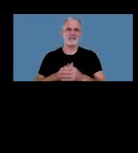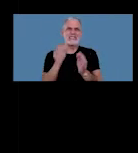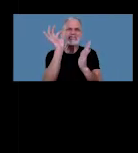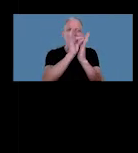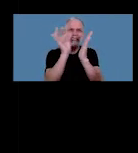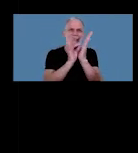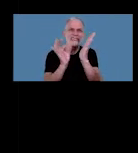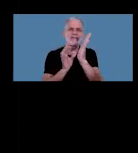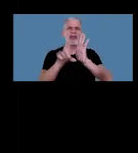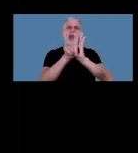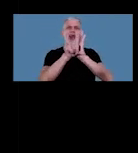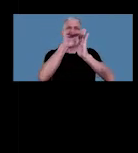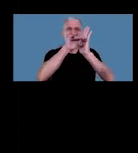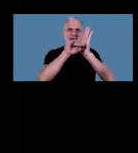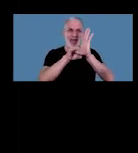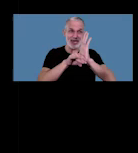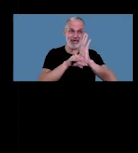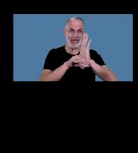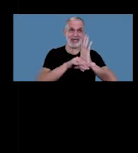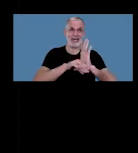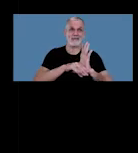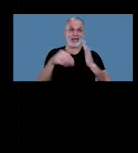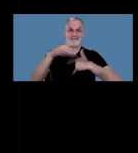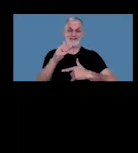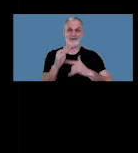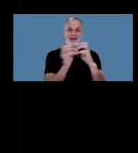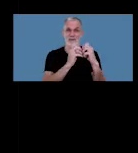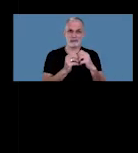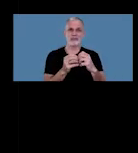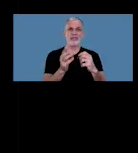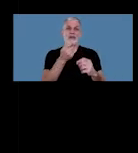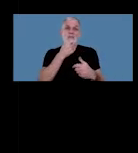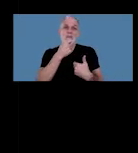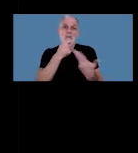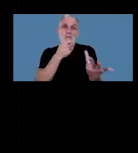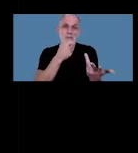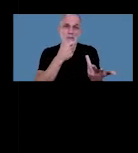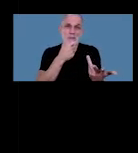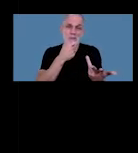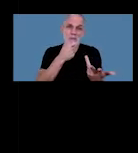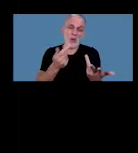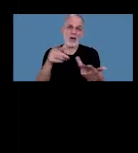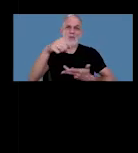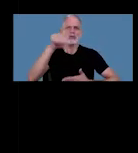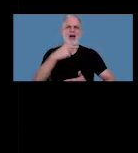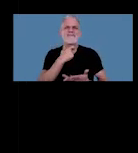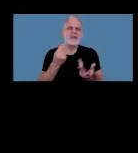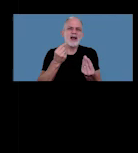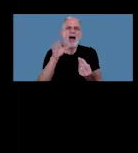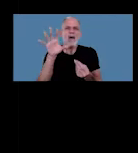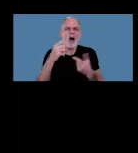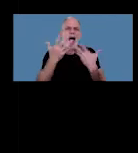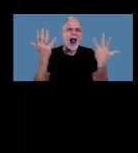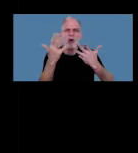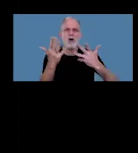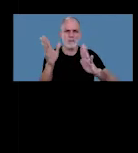de la legislación que se va a tratar, ¿sí? Por si ustedes quieren ir a buscar algo en algún momento para que tengan